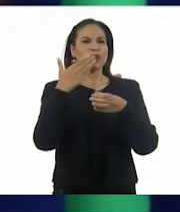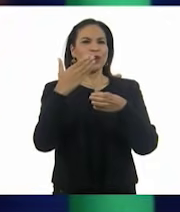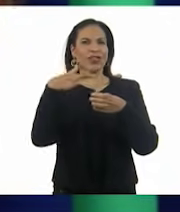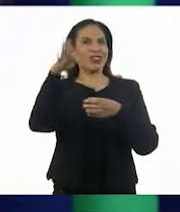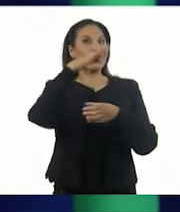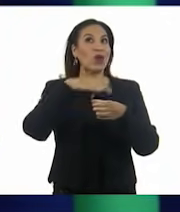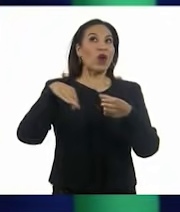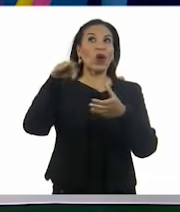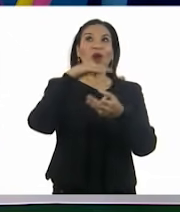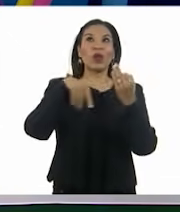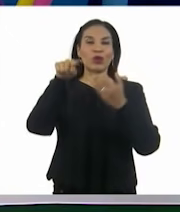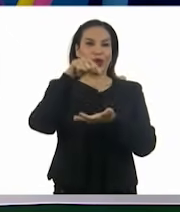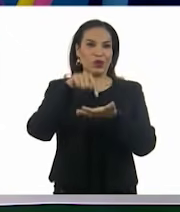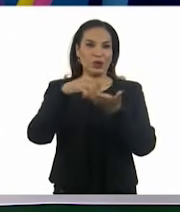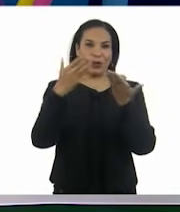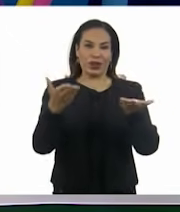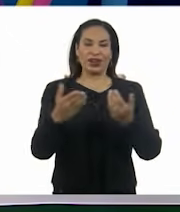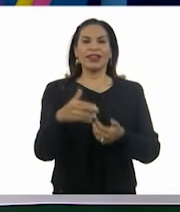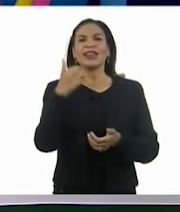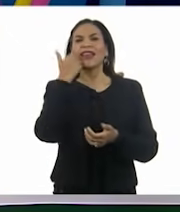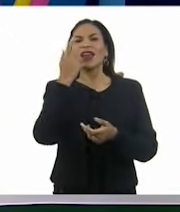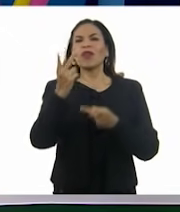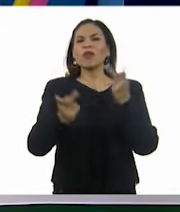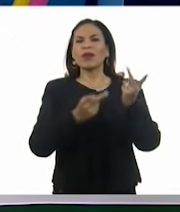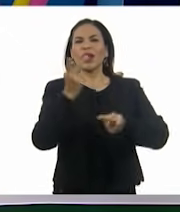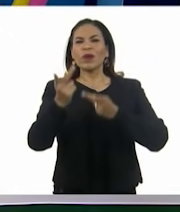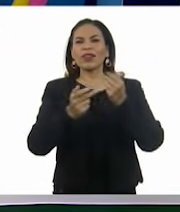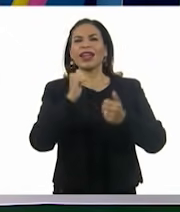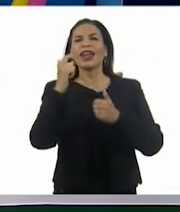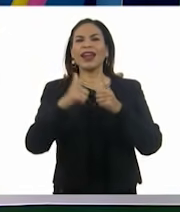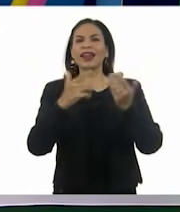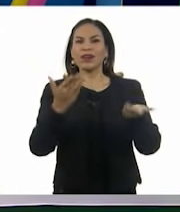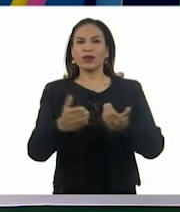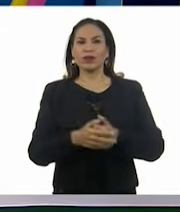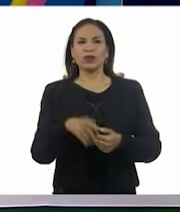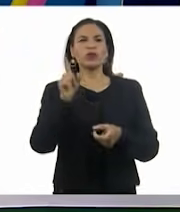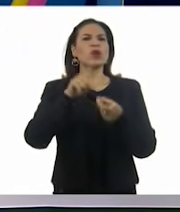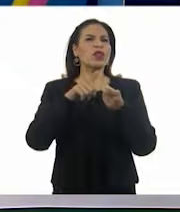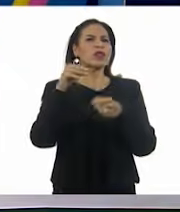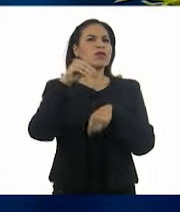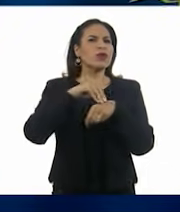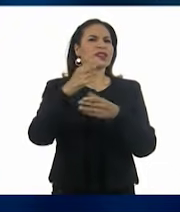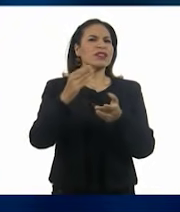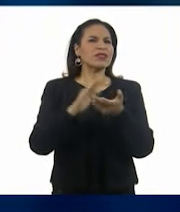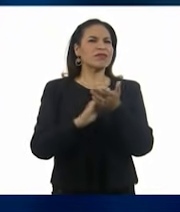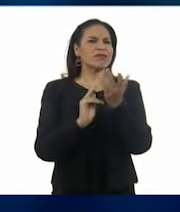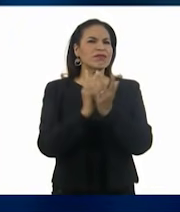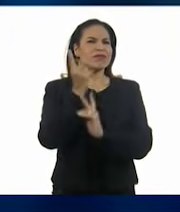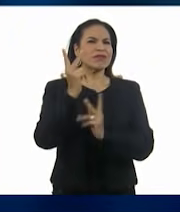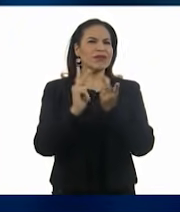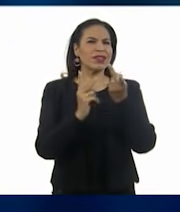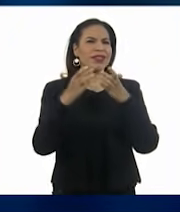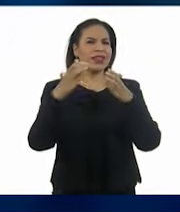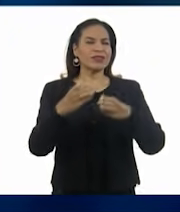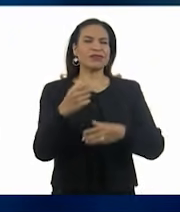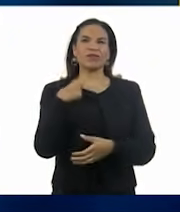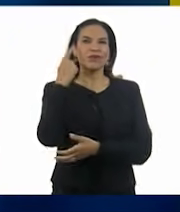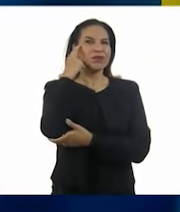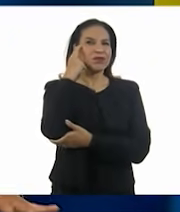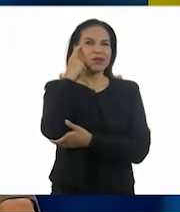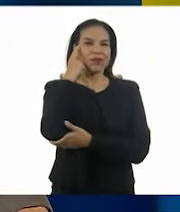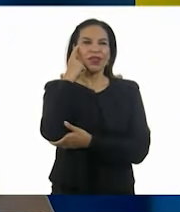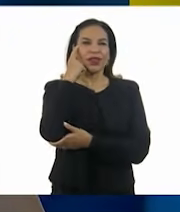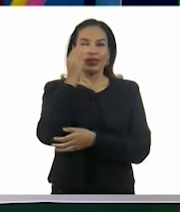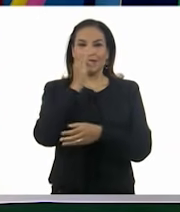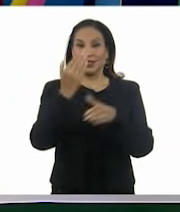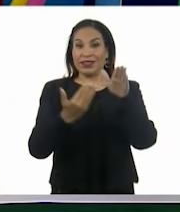con todo este lugar. Exacto. te quiero preguntar algo. ¿Dónde la podemos poner? ¿Qué te parece aquí